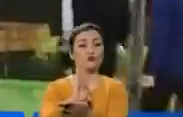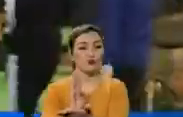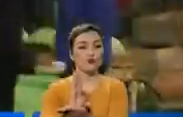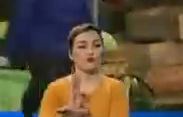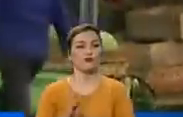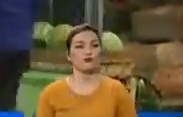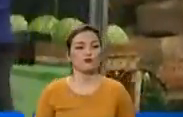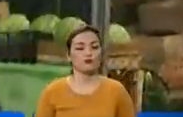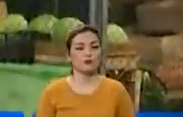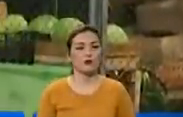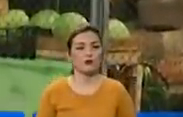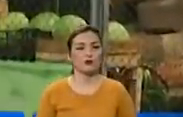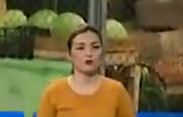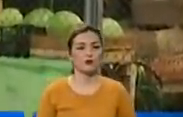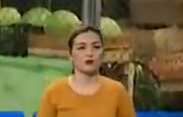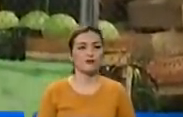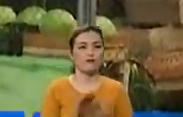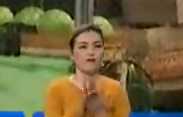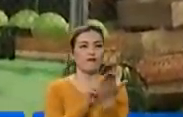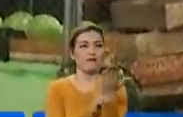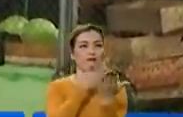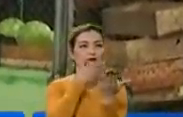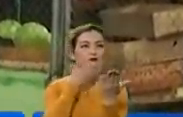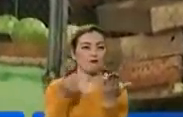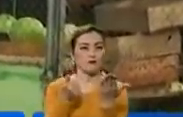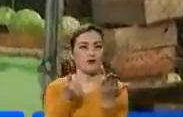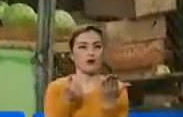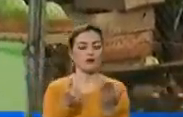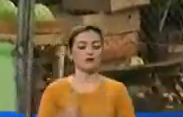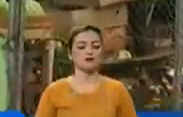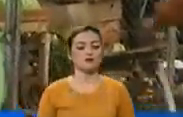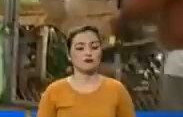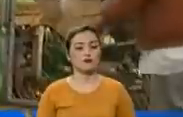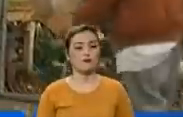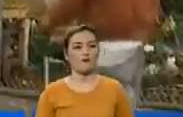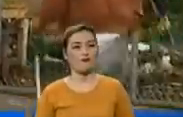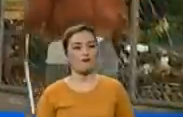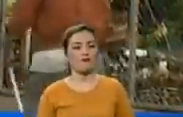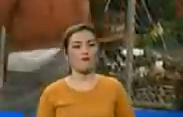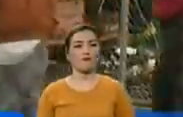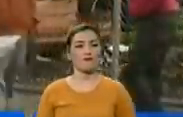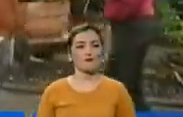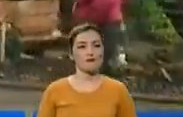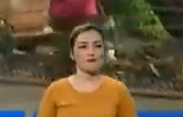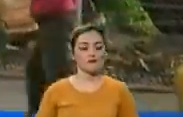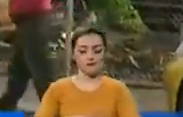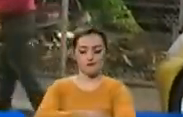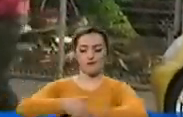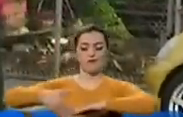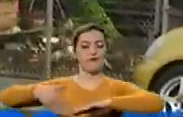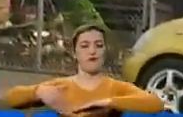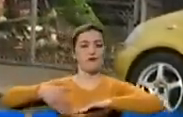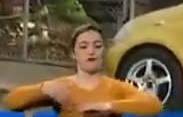de establecer proyectos de mejora ostensible de esta situación y tornar a la calle Panzaleo como una